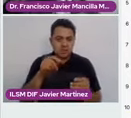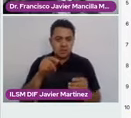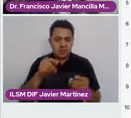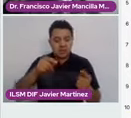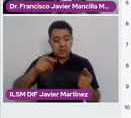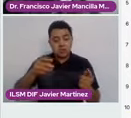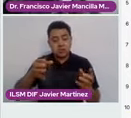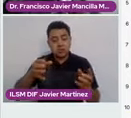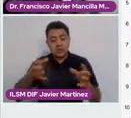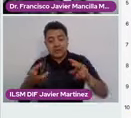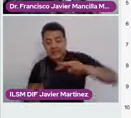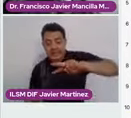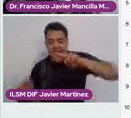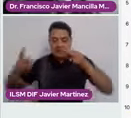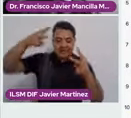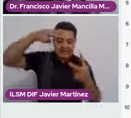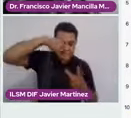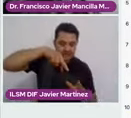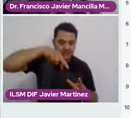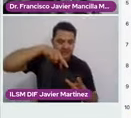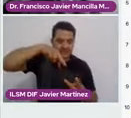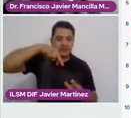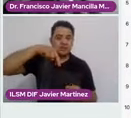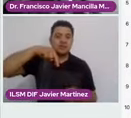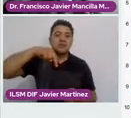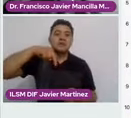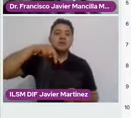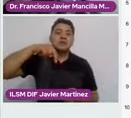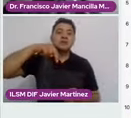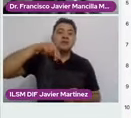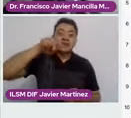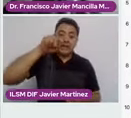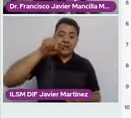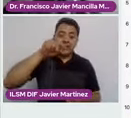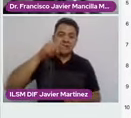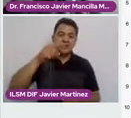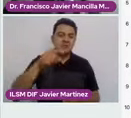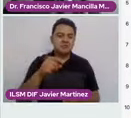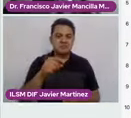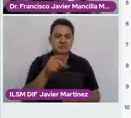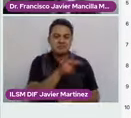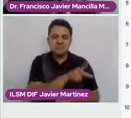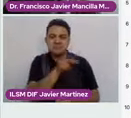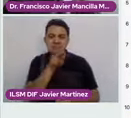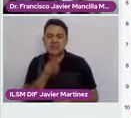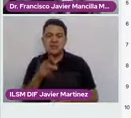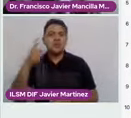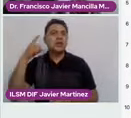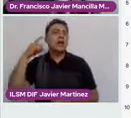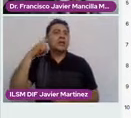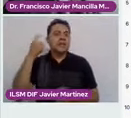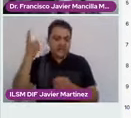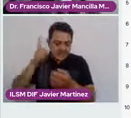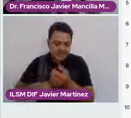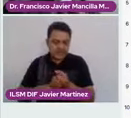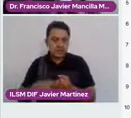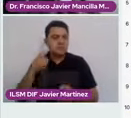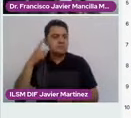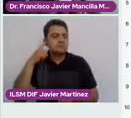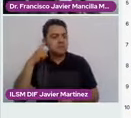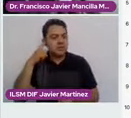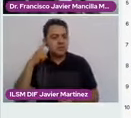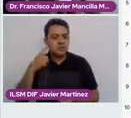Volteó este teclado. Ahora, de tal manera, ya tenemos la disposición que tiene nuestra cóclea en el oído. Las frecuencias agudas hacia la